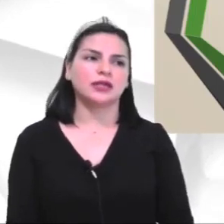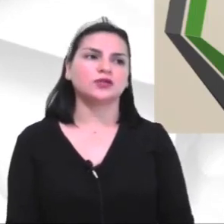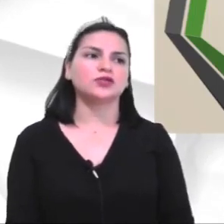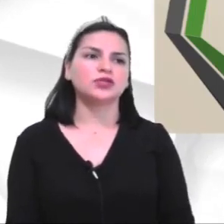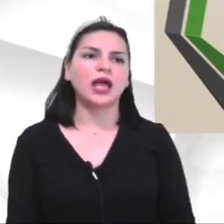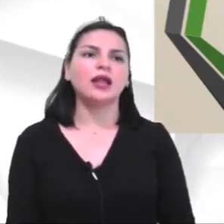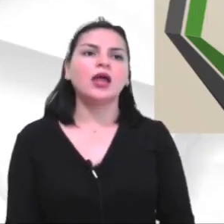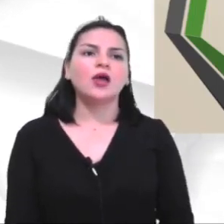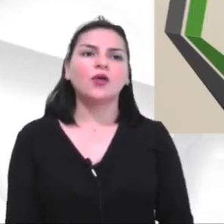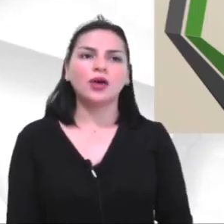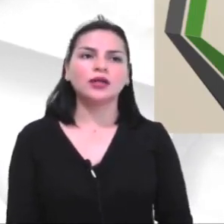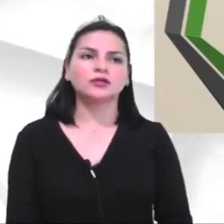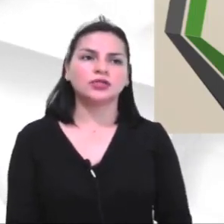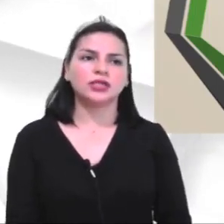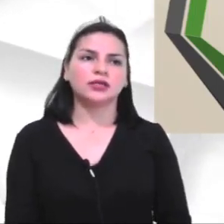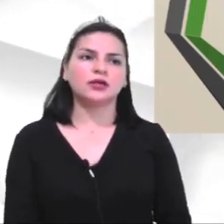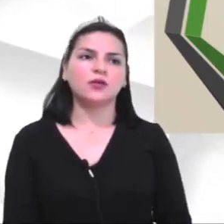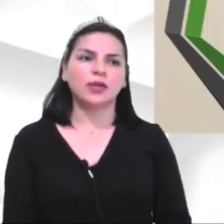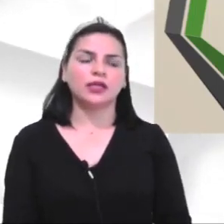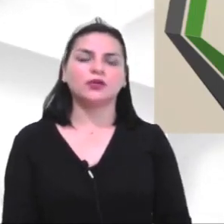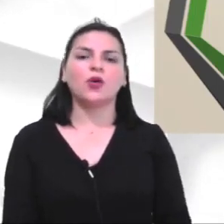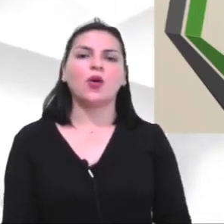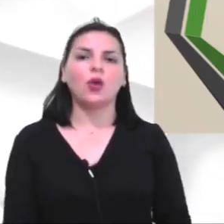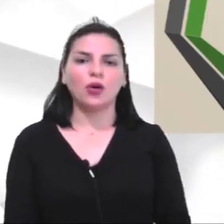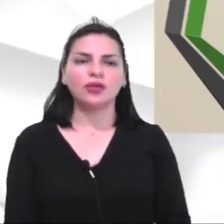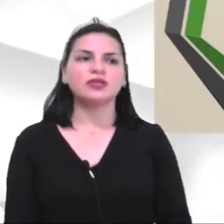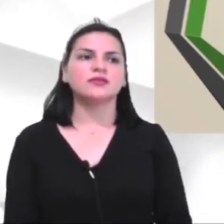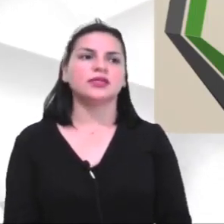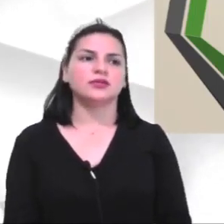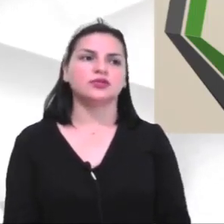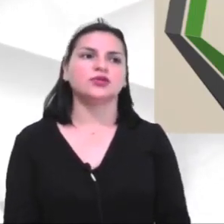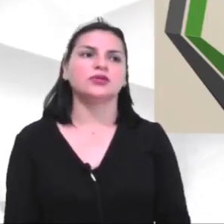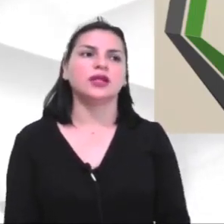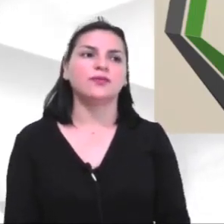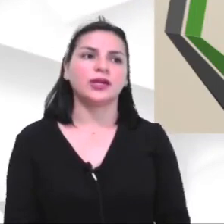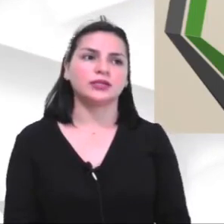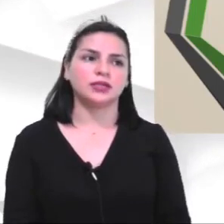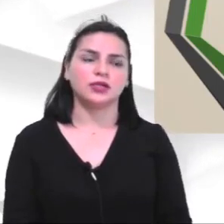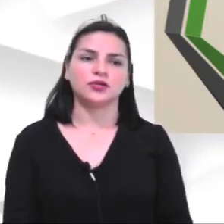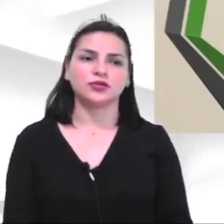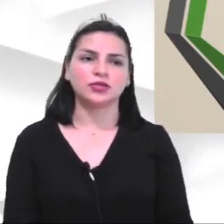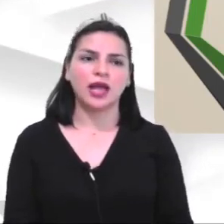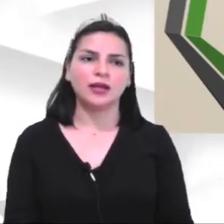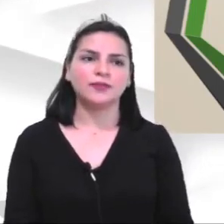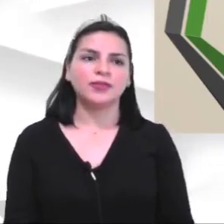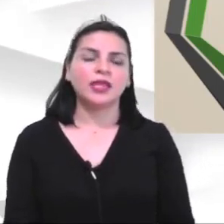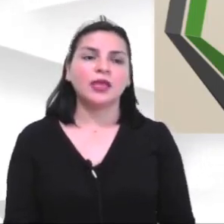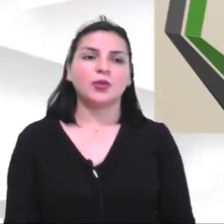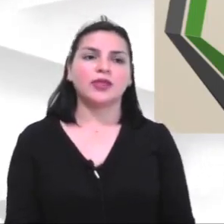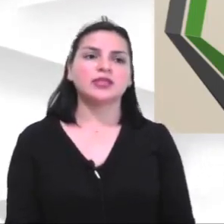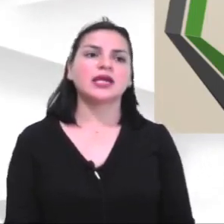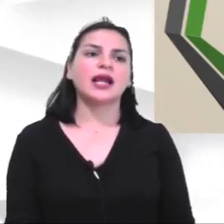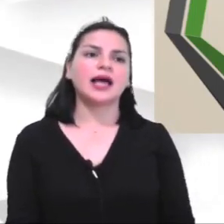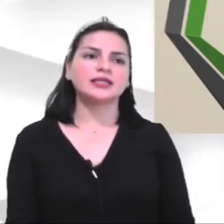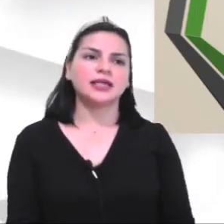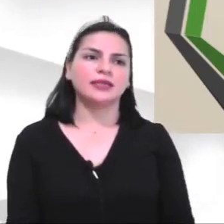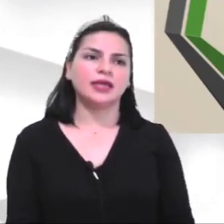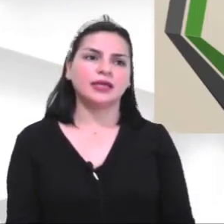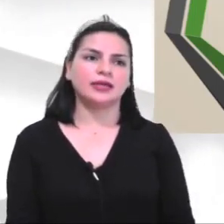de estrato social con el consiguiente aumento o disminución del prestigio social. Puede